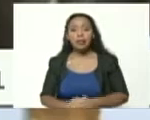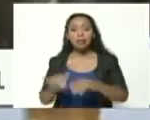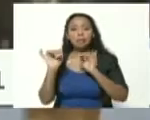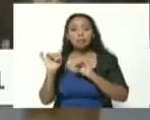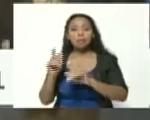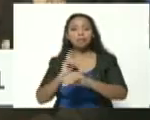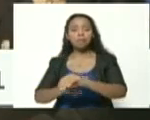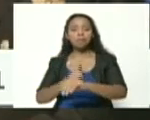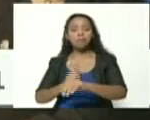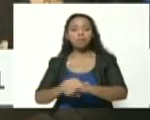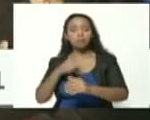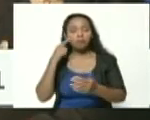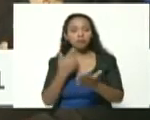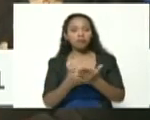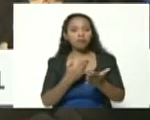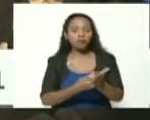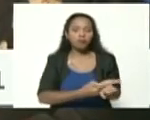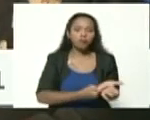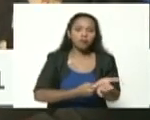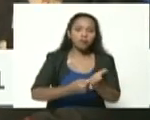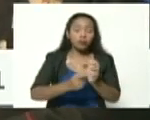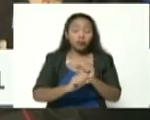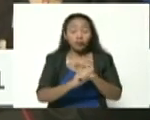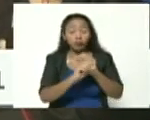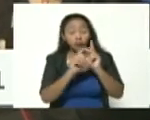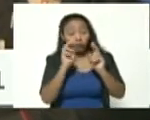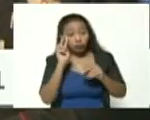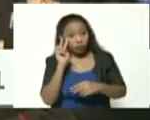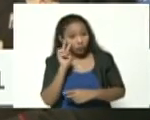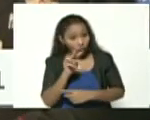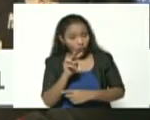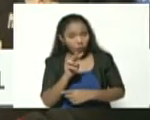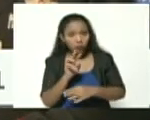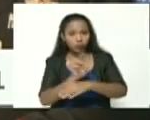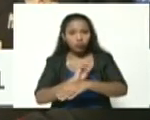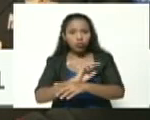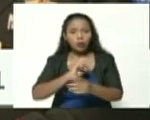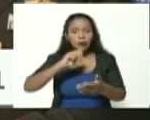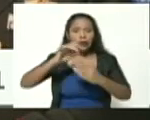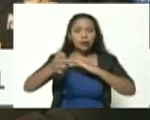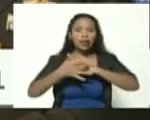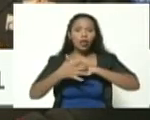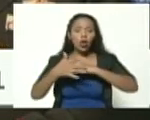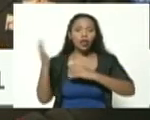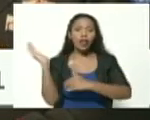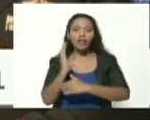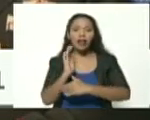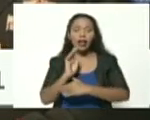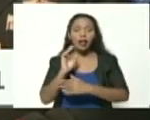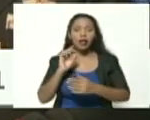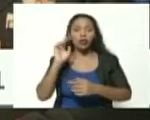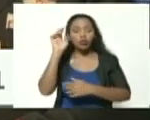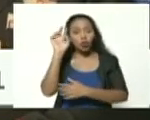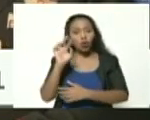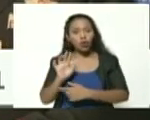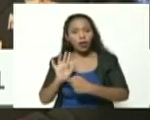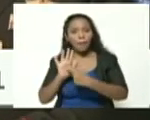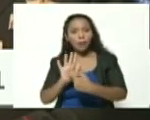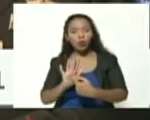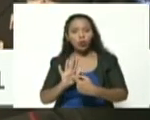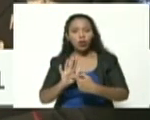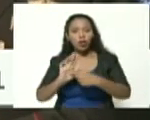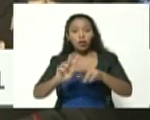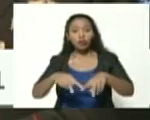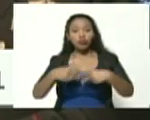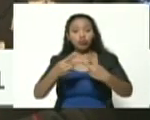tiempo, presenciamos estupefactos los acelerados cambios tecnológicos que vienen apareciendo día a día.